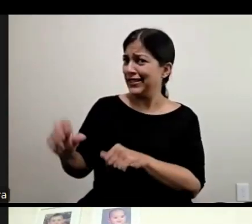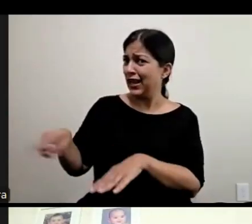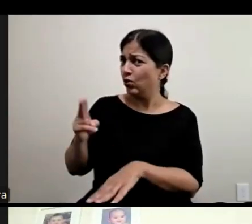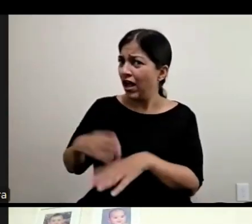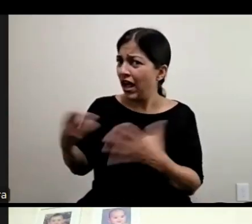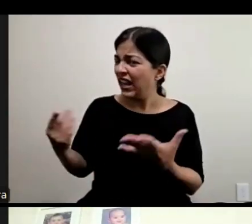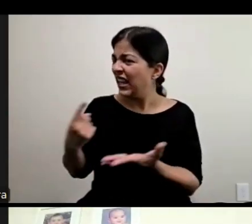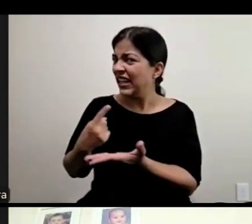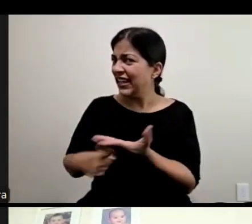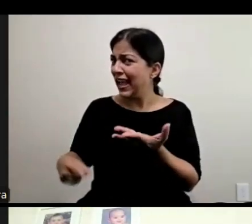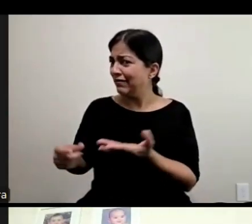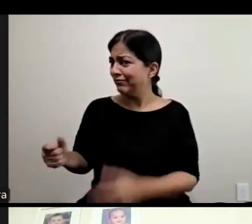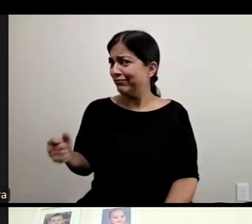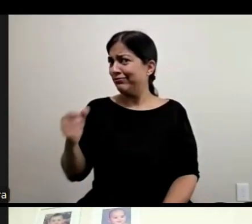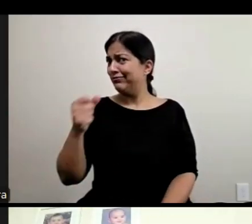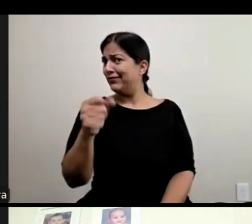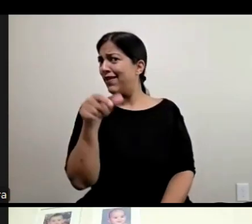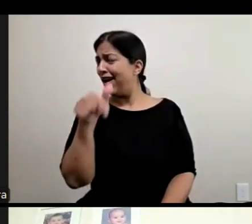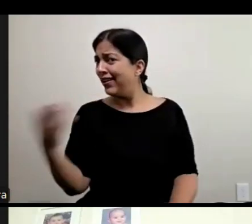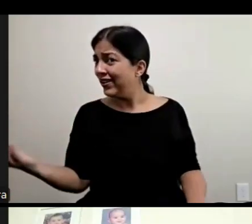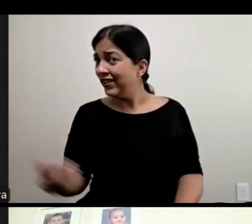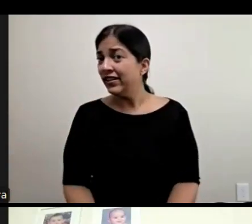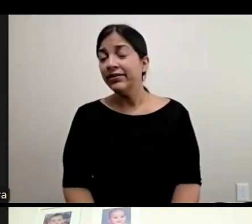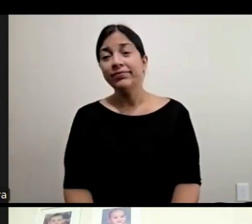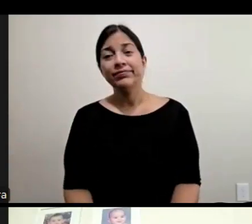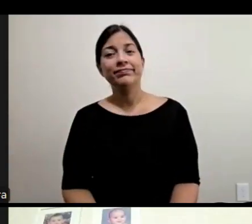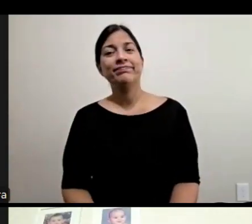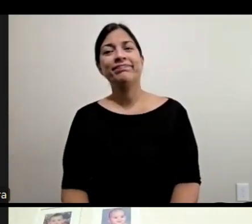que? La crisis de adolescencia. No,